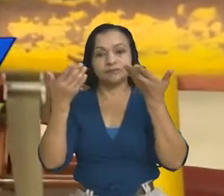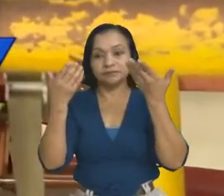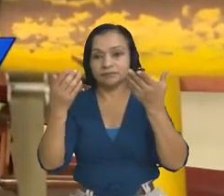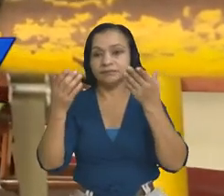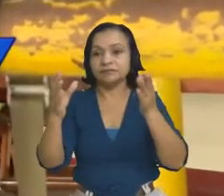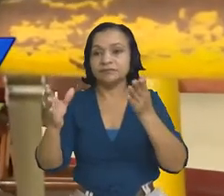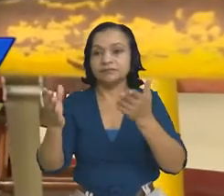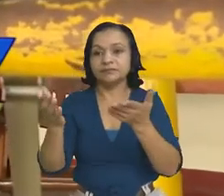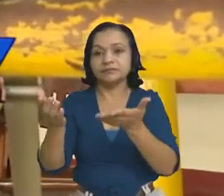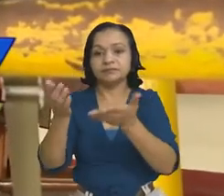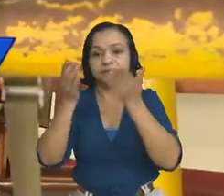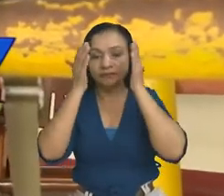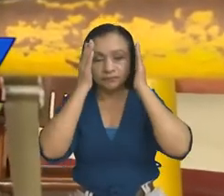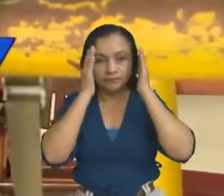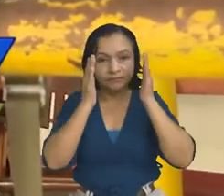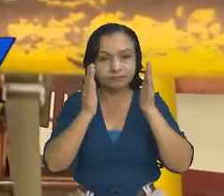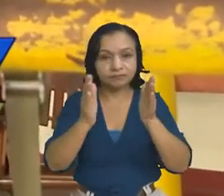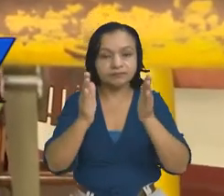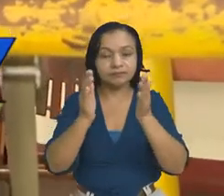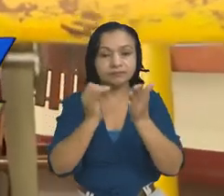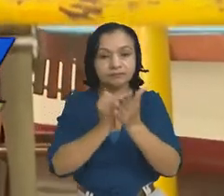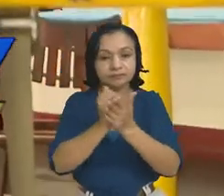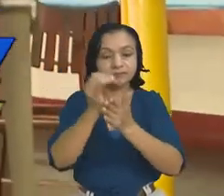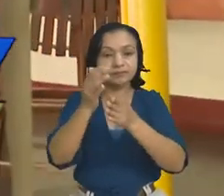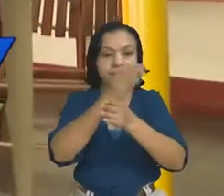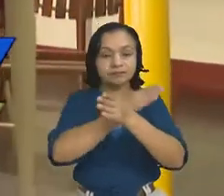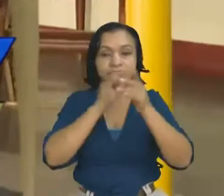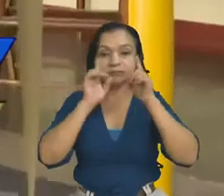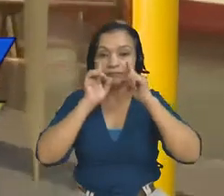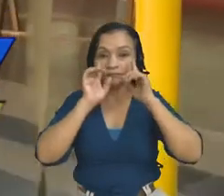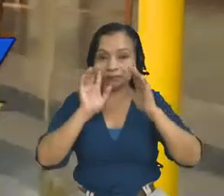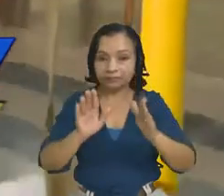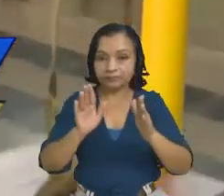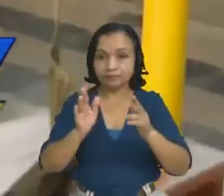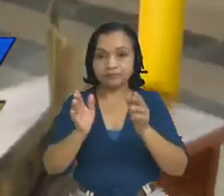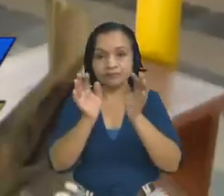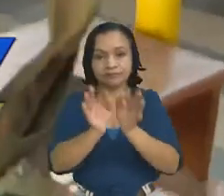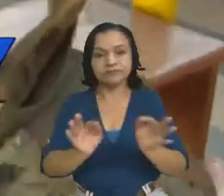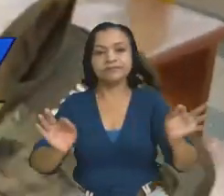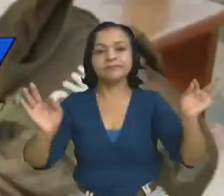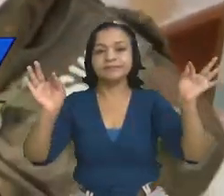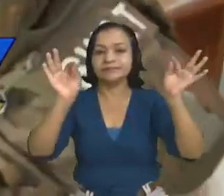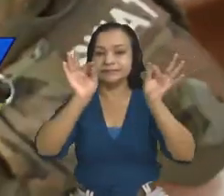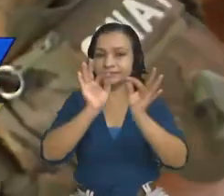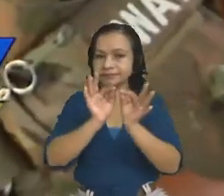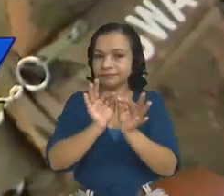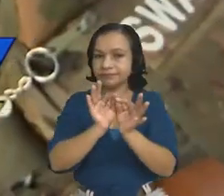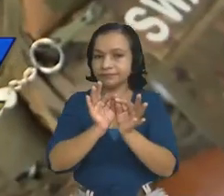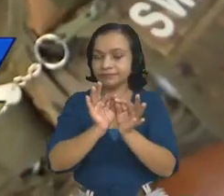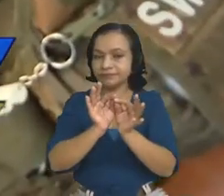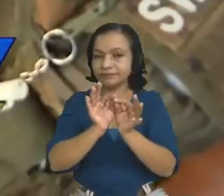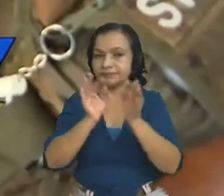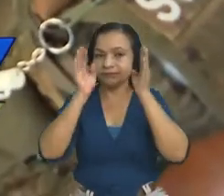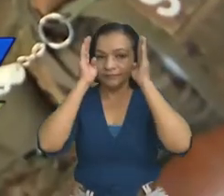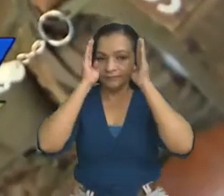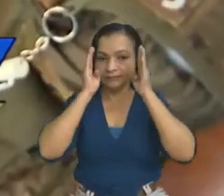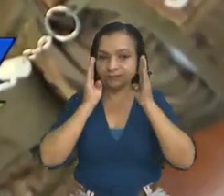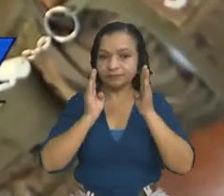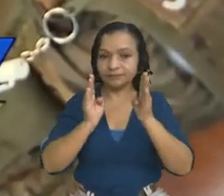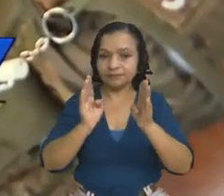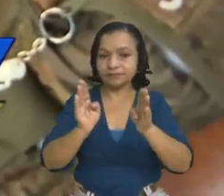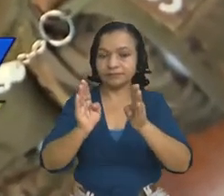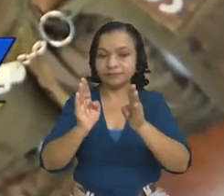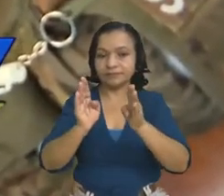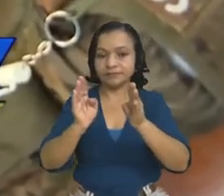que brindan atención diagnóstica preventiva y tratamiento. Entonces, eso va a ser muy importante, porque se viene elevando la capacidad técnica de